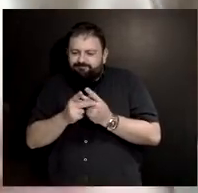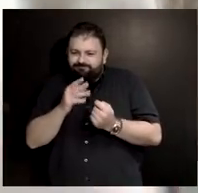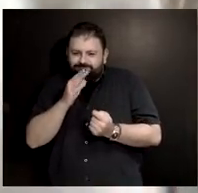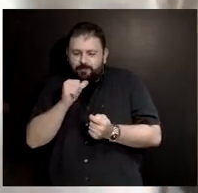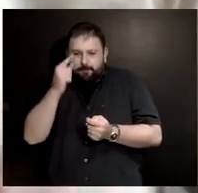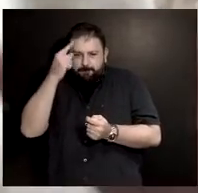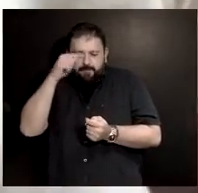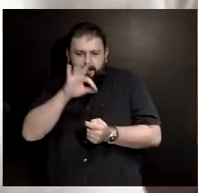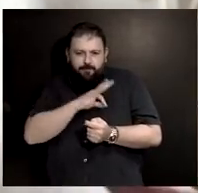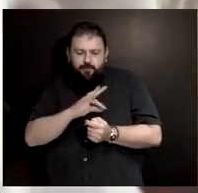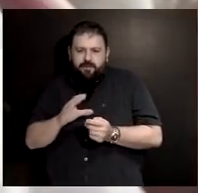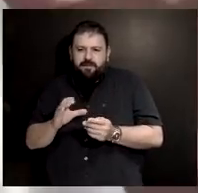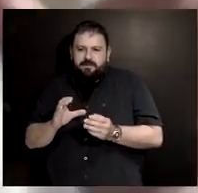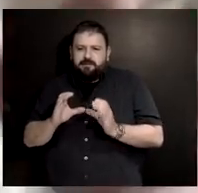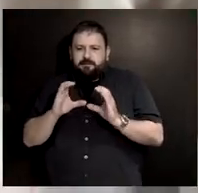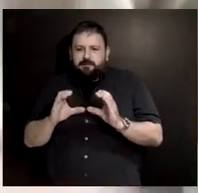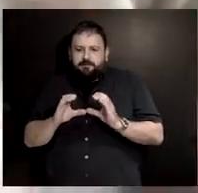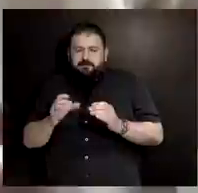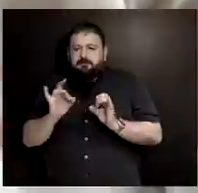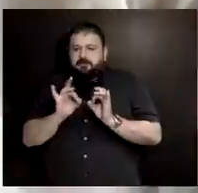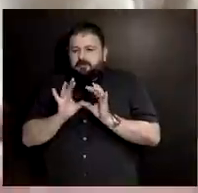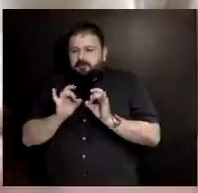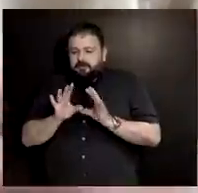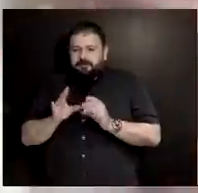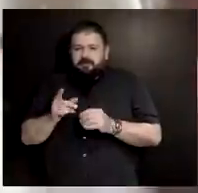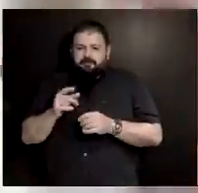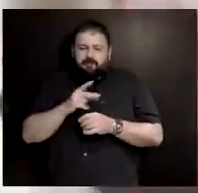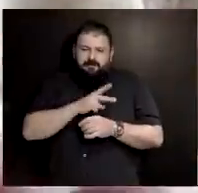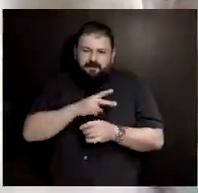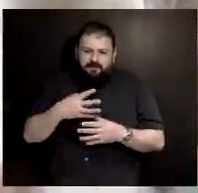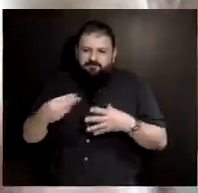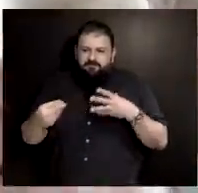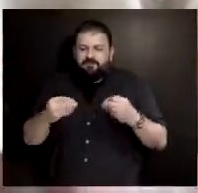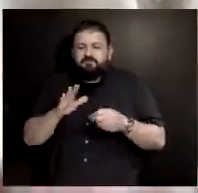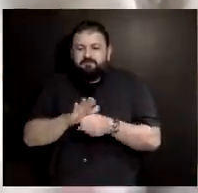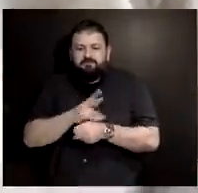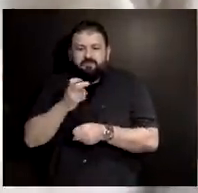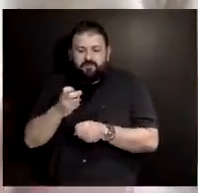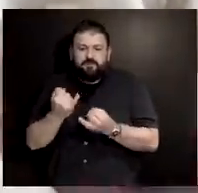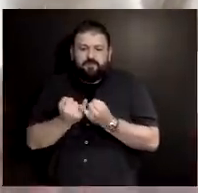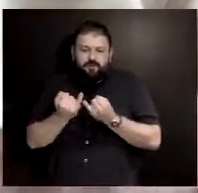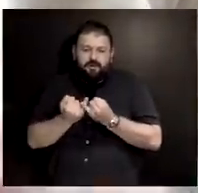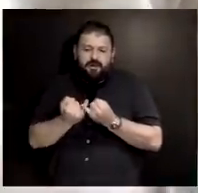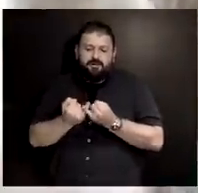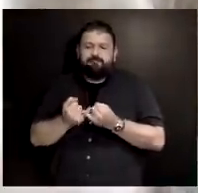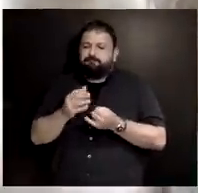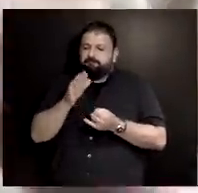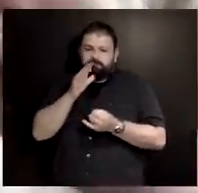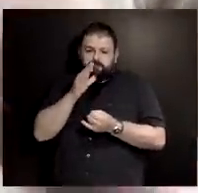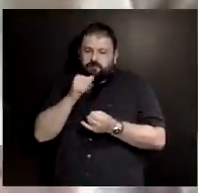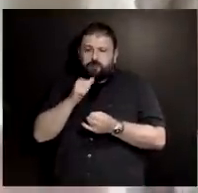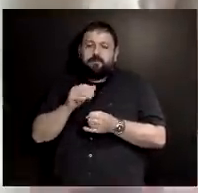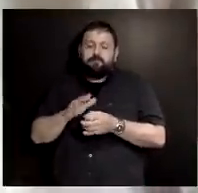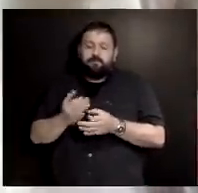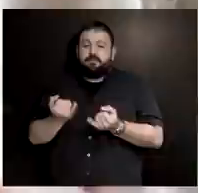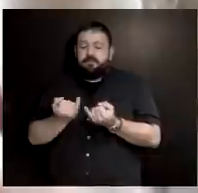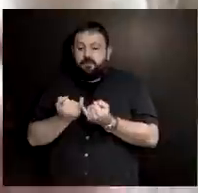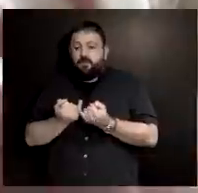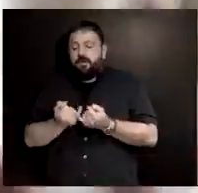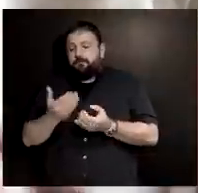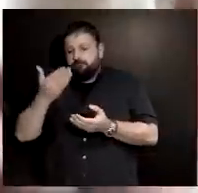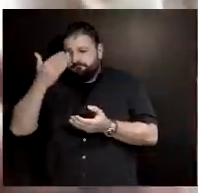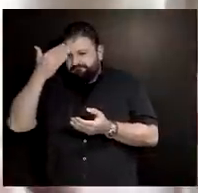tratar de reducir la cantidad de trayectos en la ciudad, de gente concentrada en un espacio pequeño, que son los